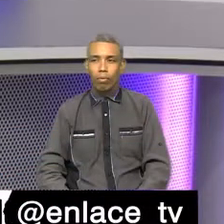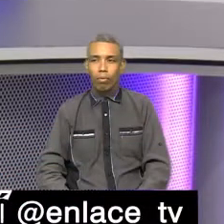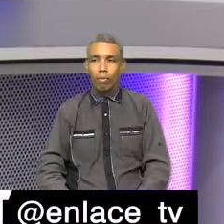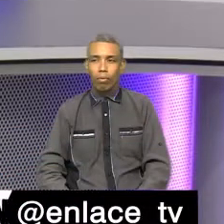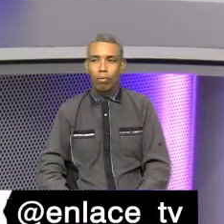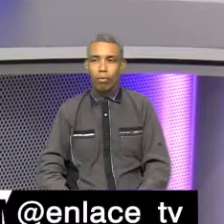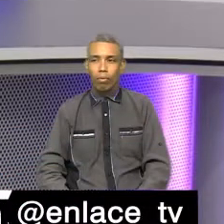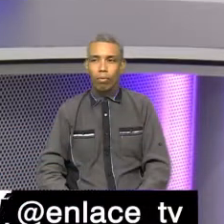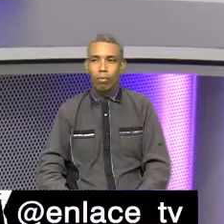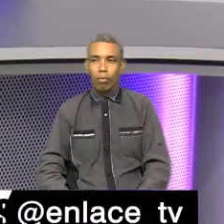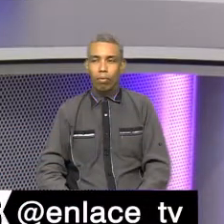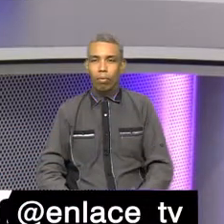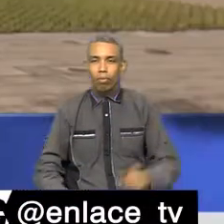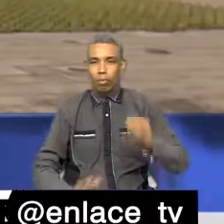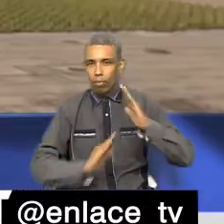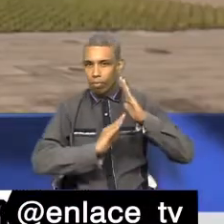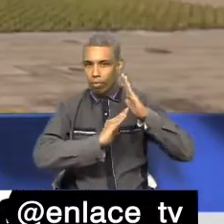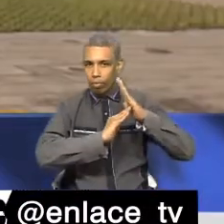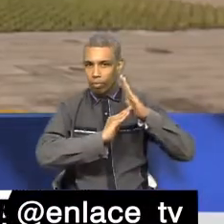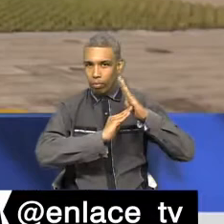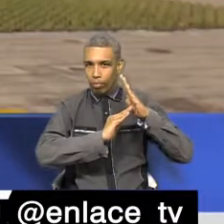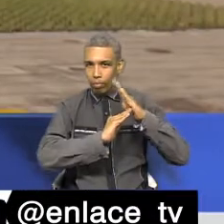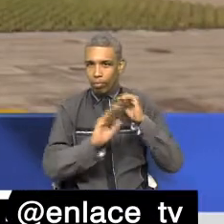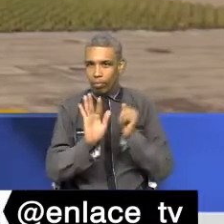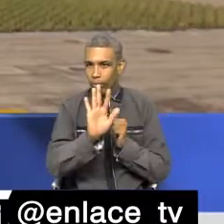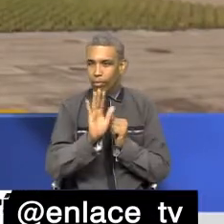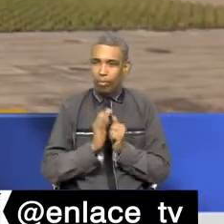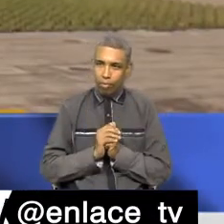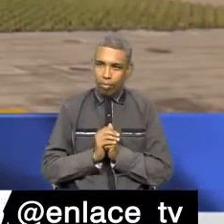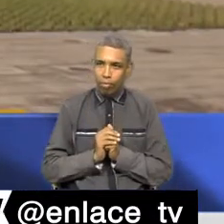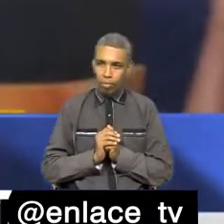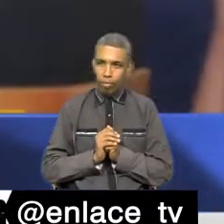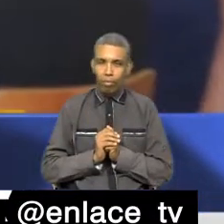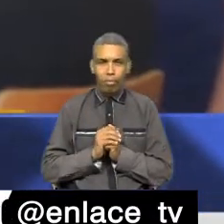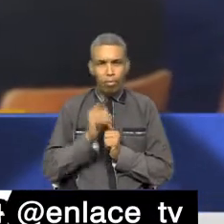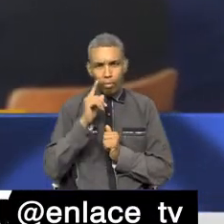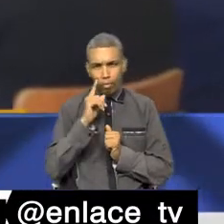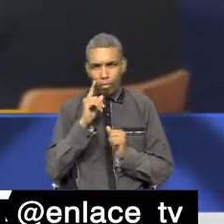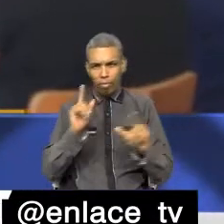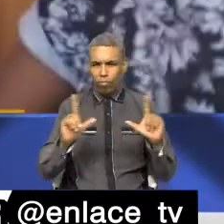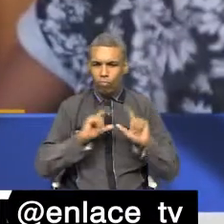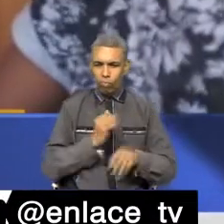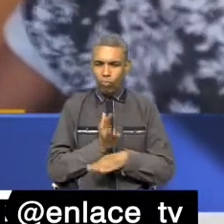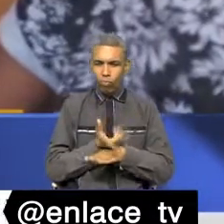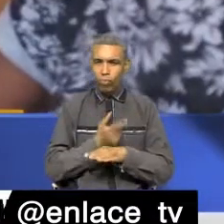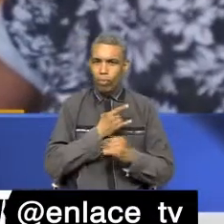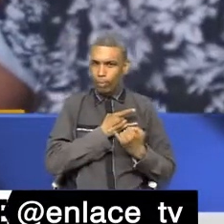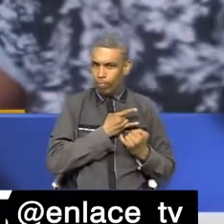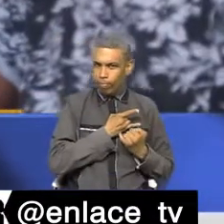Después de la pausa, información importante sobre un reconocimiento que recibe la Facultad de Artes en la Unipaz.